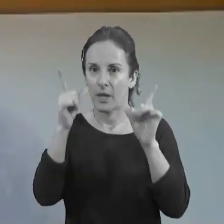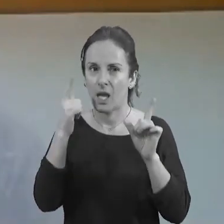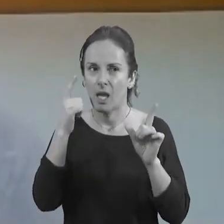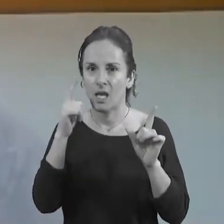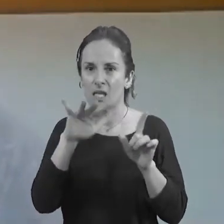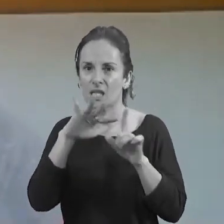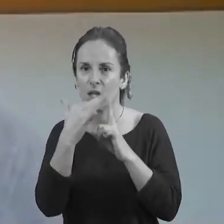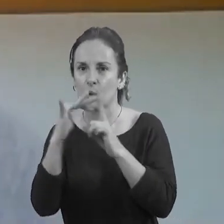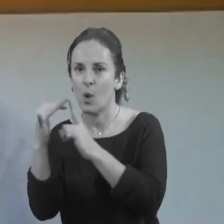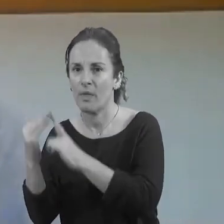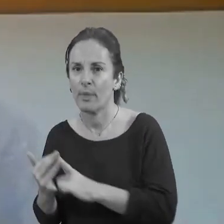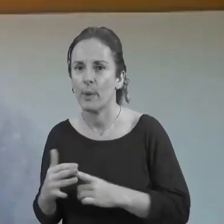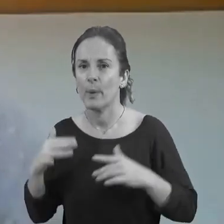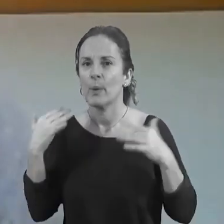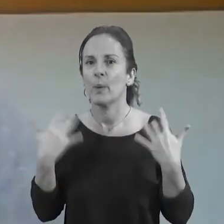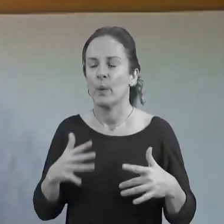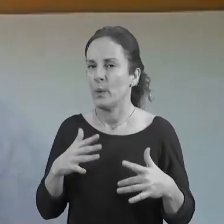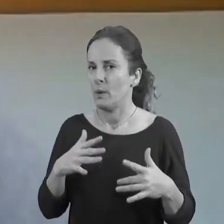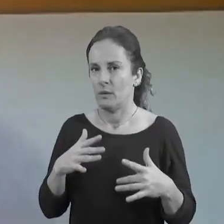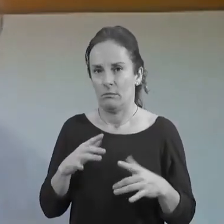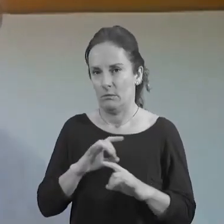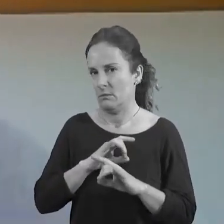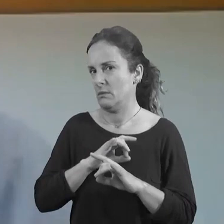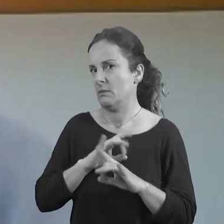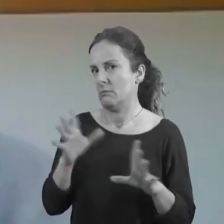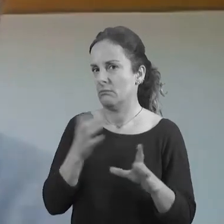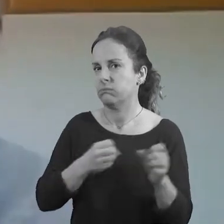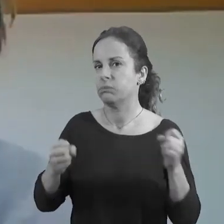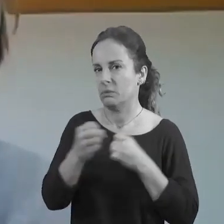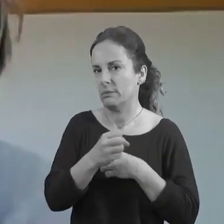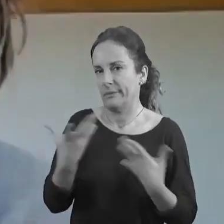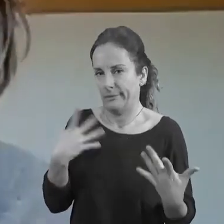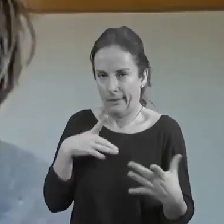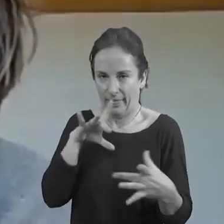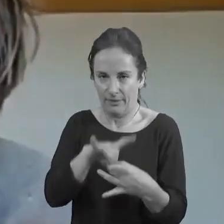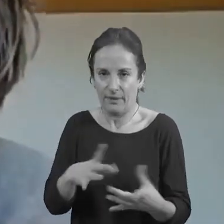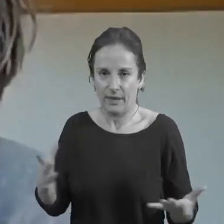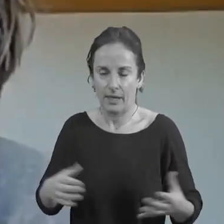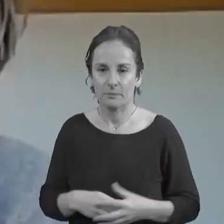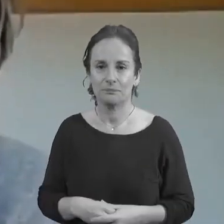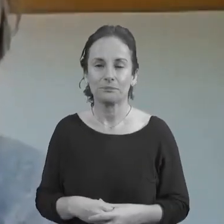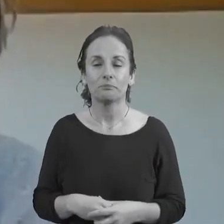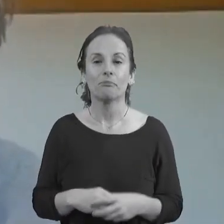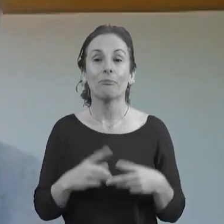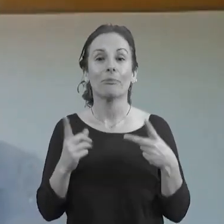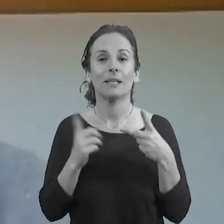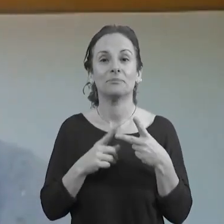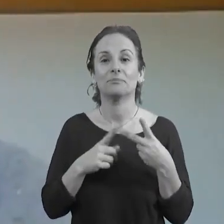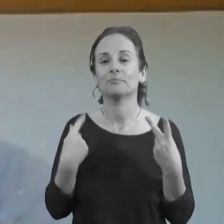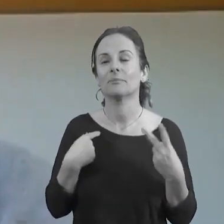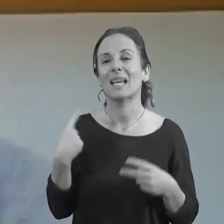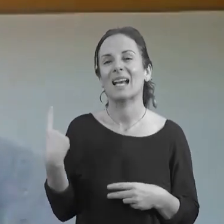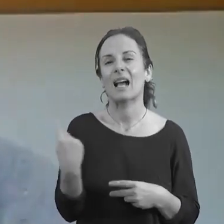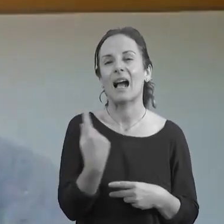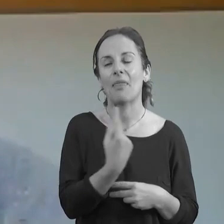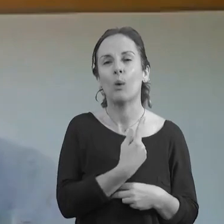de muchos otros ámbitos, te identificas obviamente más que otros, ¿no? Respecto a la historia que cada